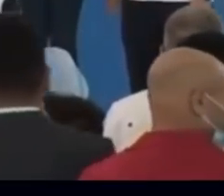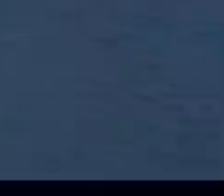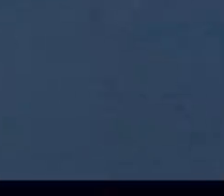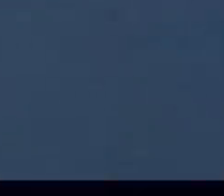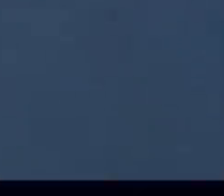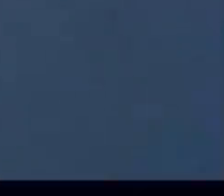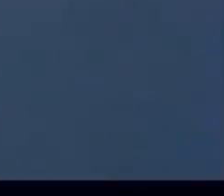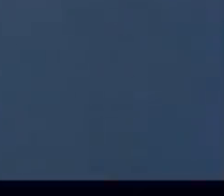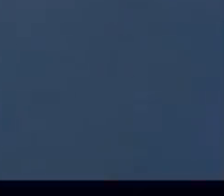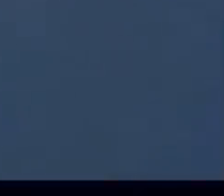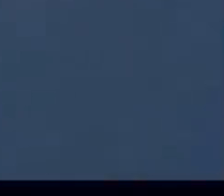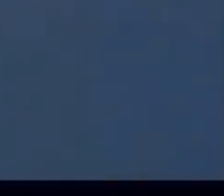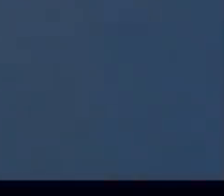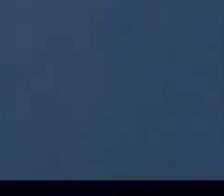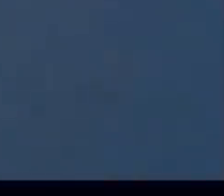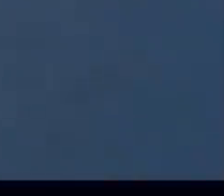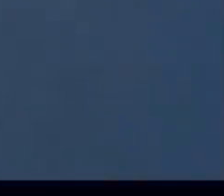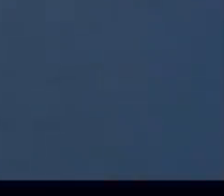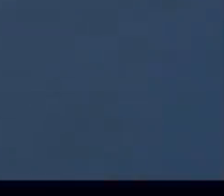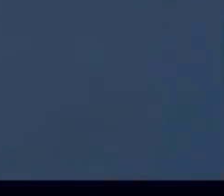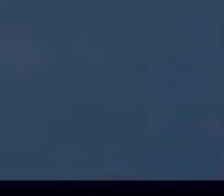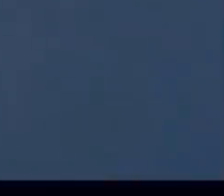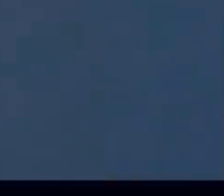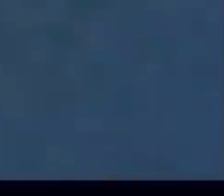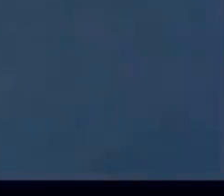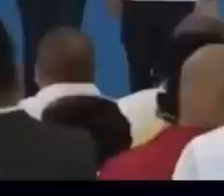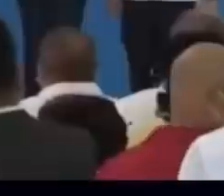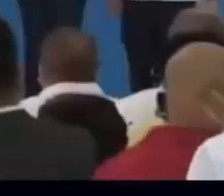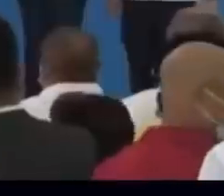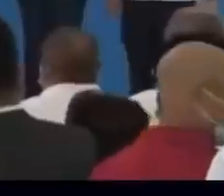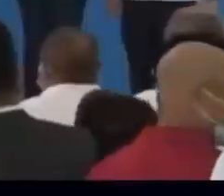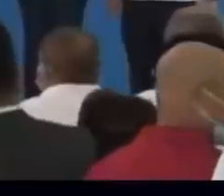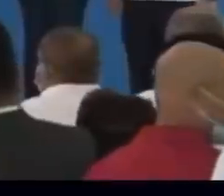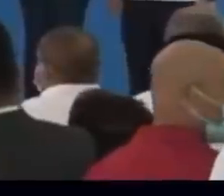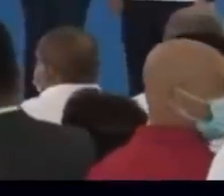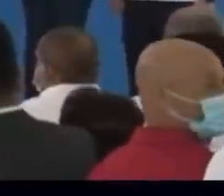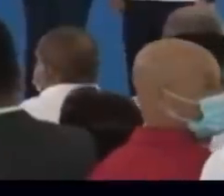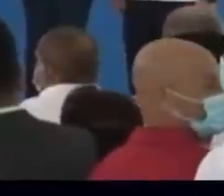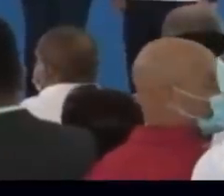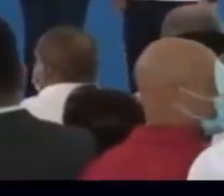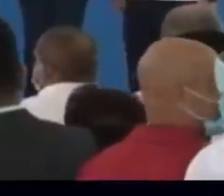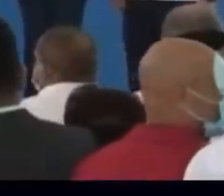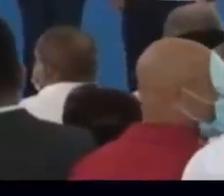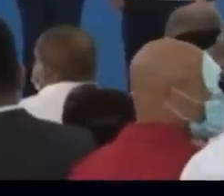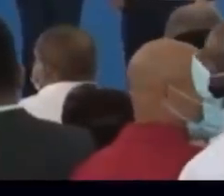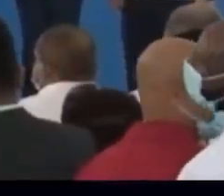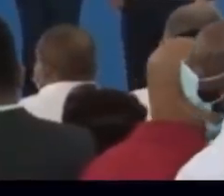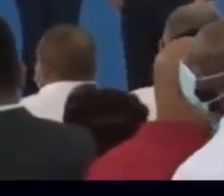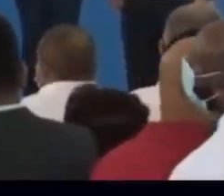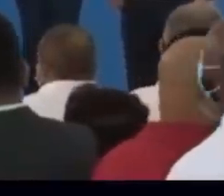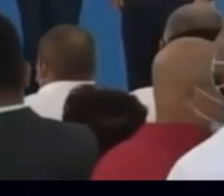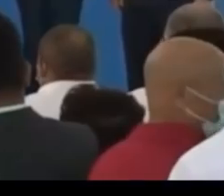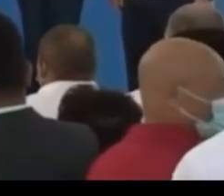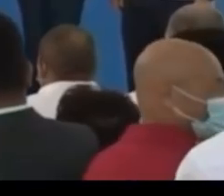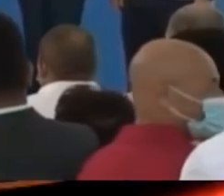Un minutito más, la prensa tiene esta imagen. ¿La tenemos? Sí, en estos momentos el señor presidente de la República se